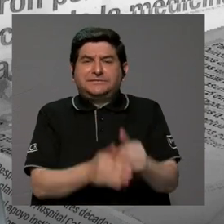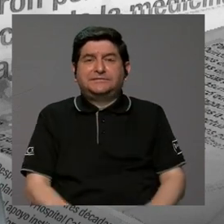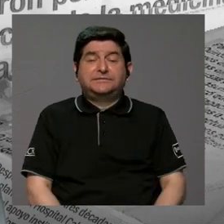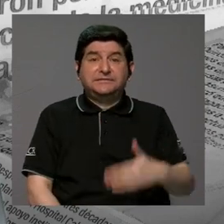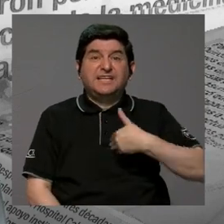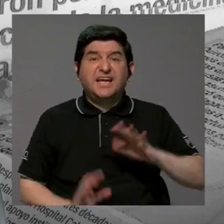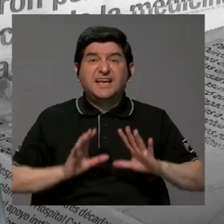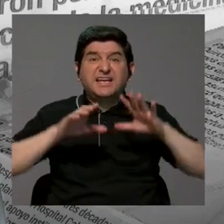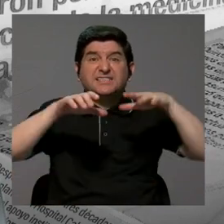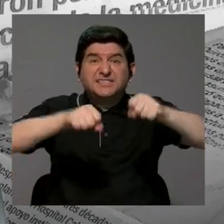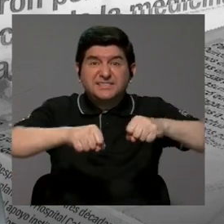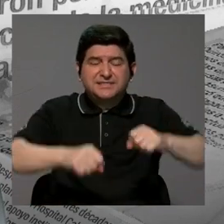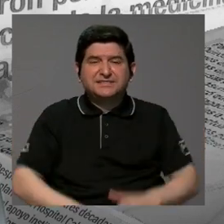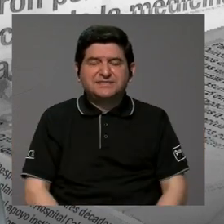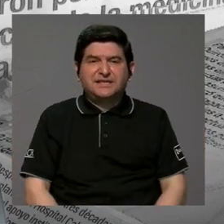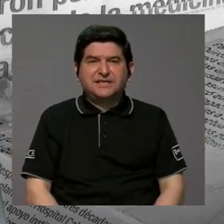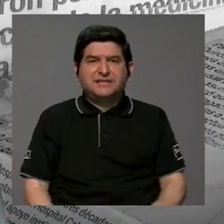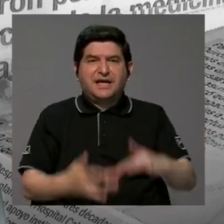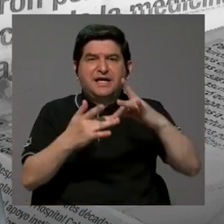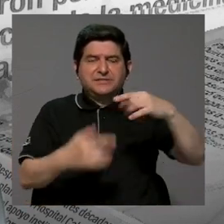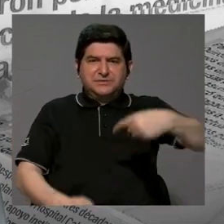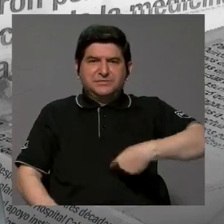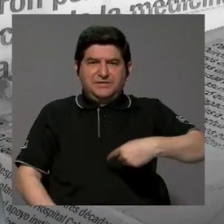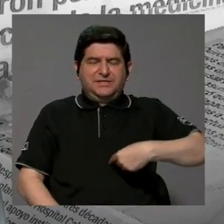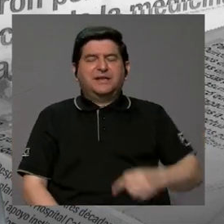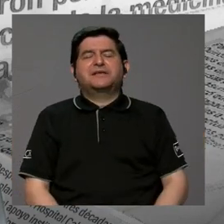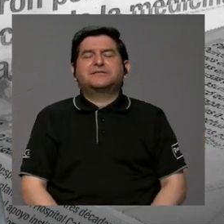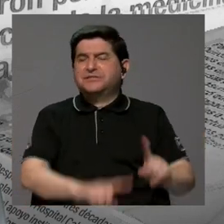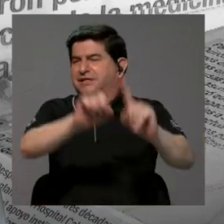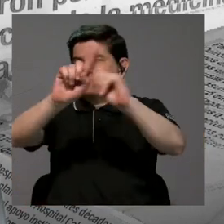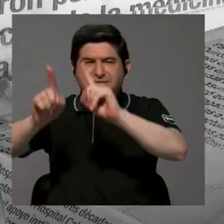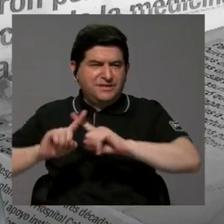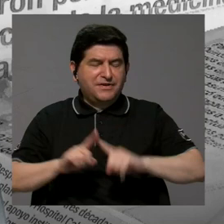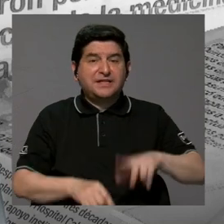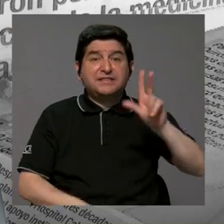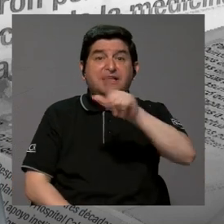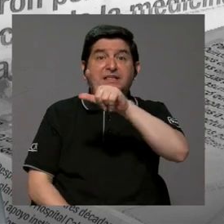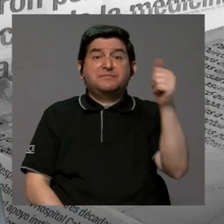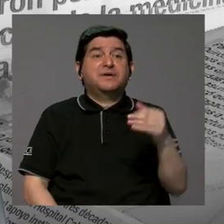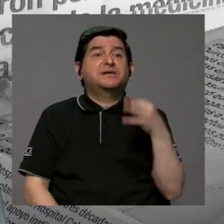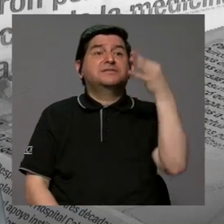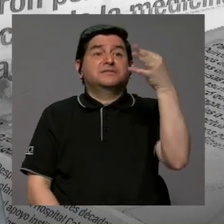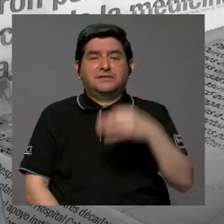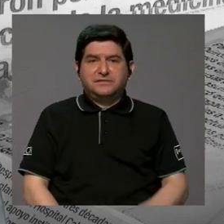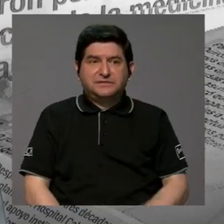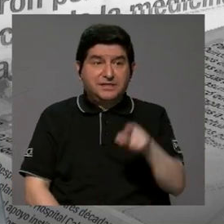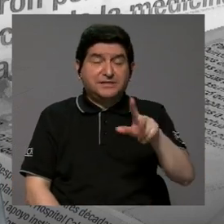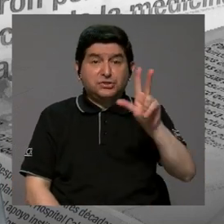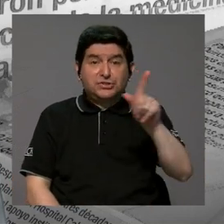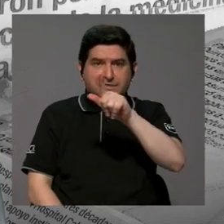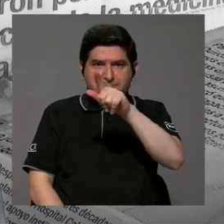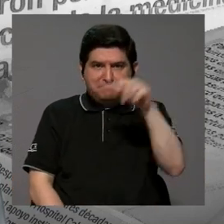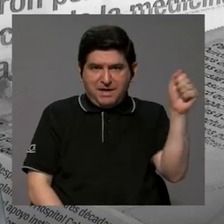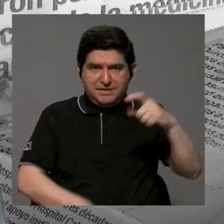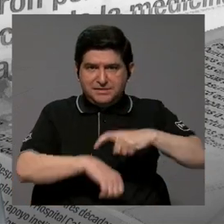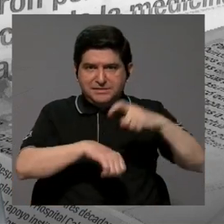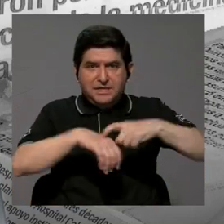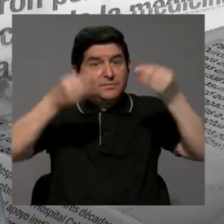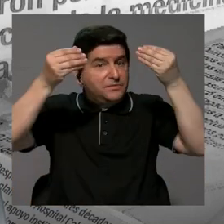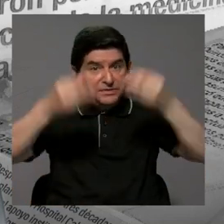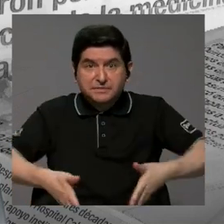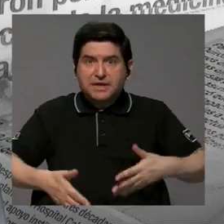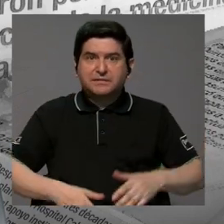dado citas donde gastroenterólogo, el urólogo, el lo otro, a 3 meses. Entonces, esos 3 meses es tiempo